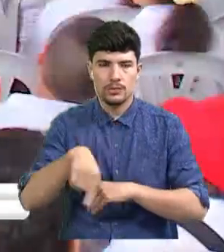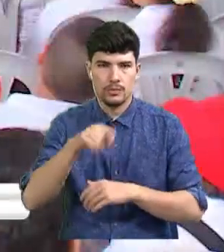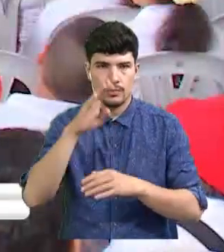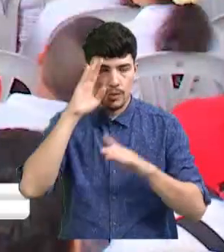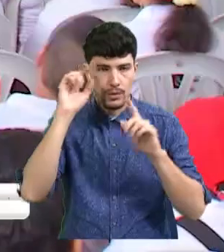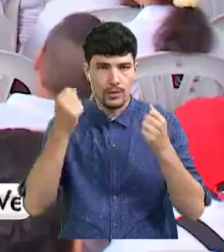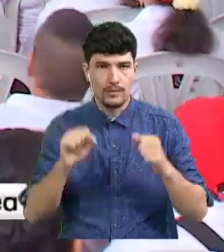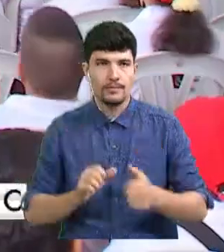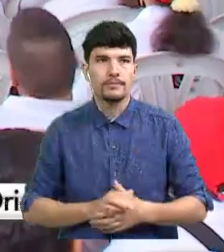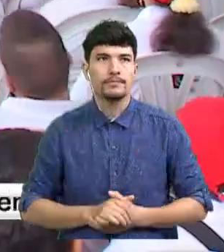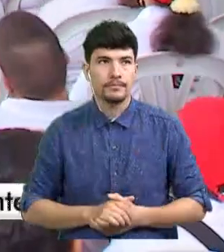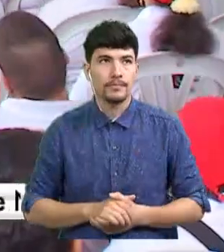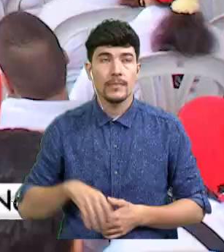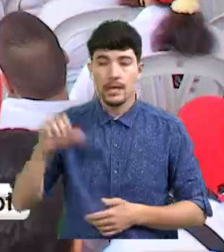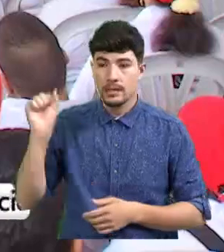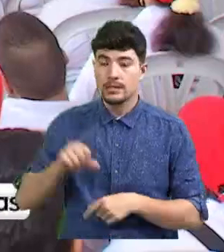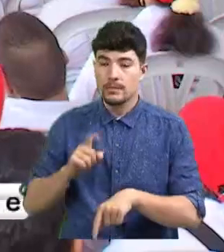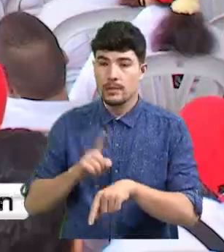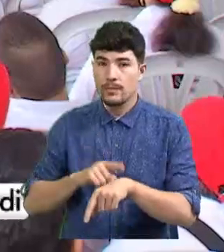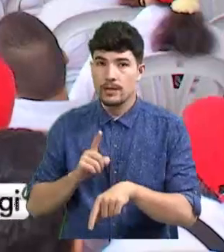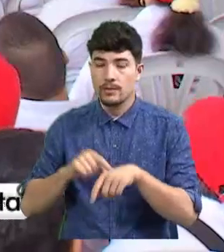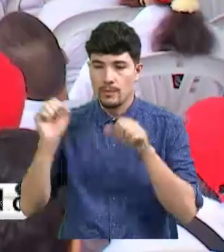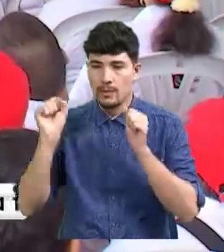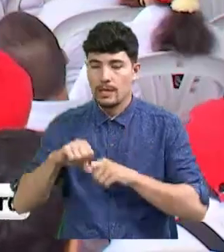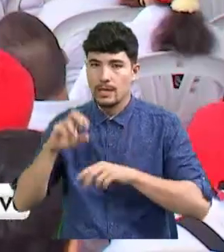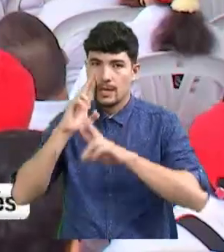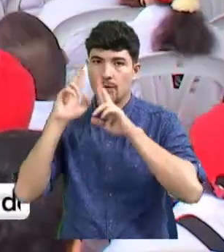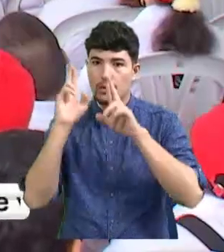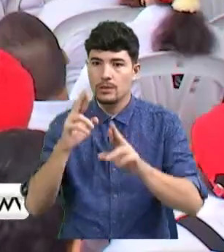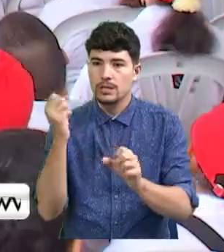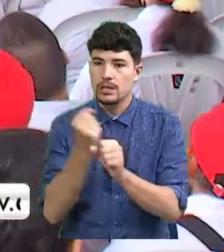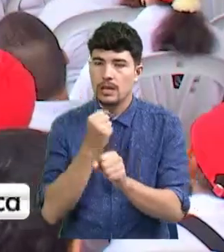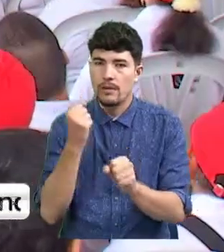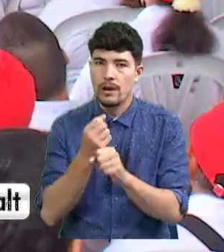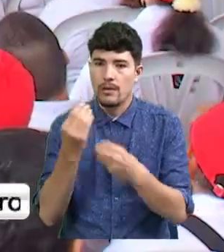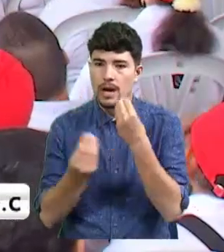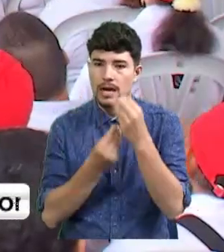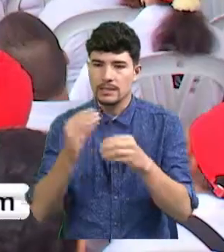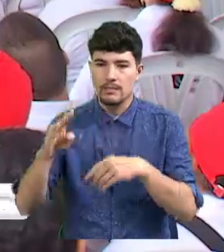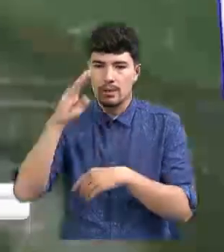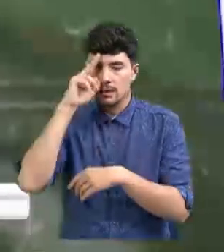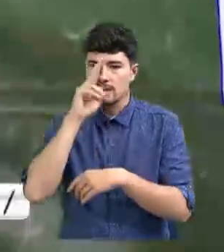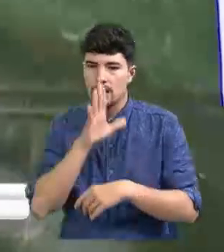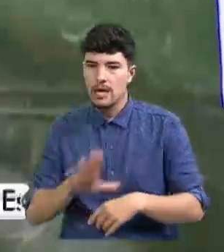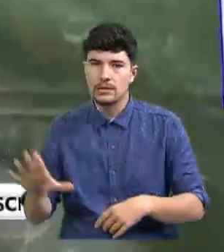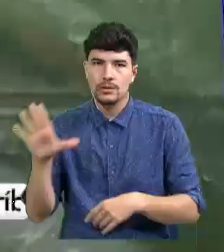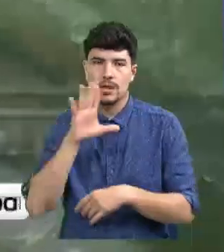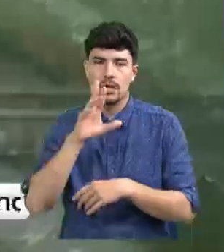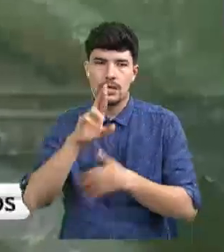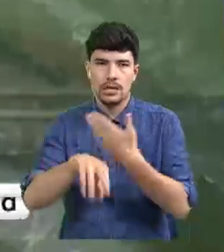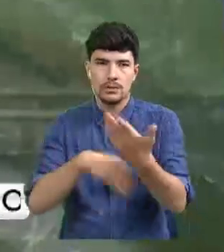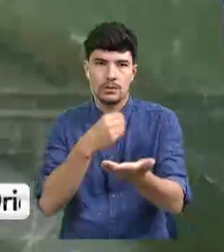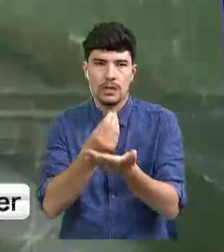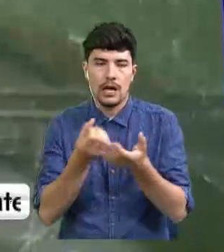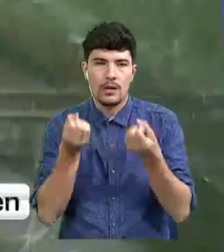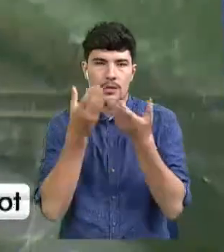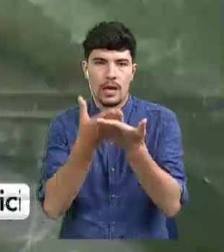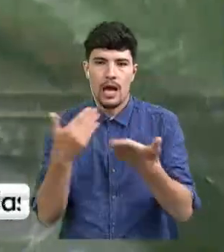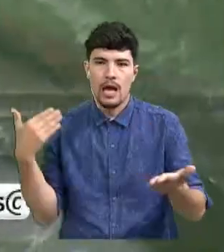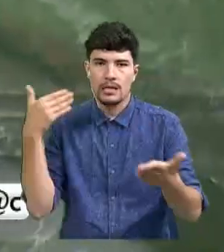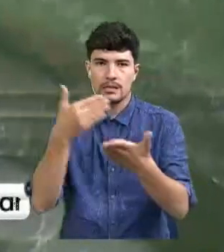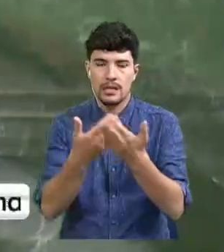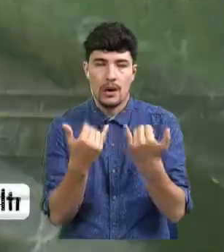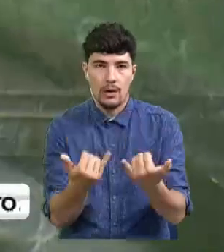Un momento propicio, señor gobernador, para resaltar la labor que viene desempeñando la Policía Nacional y los resultados que ha arrojado hasta el